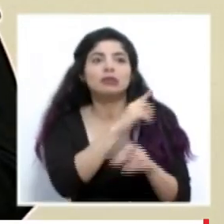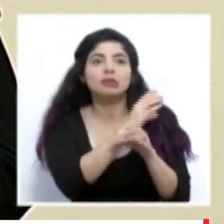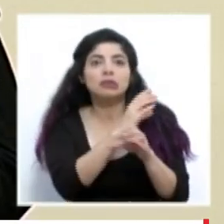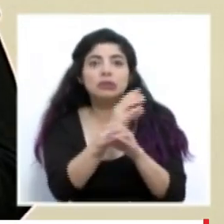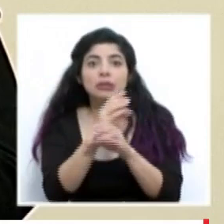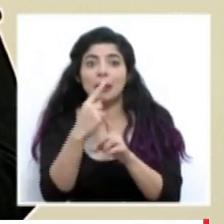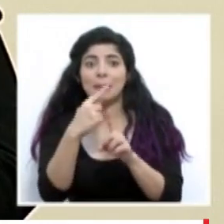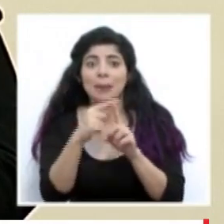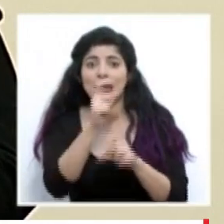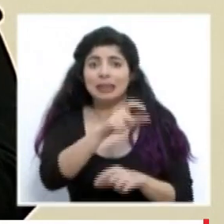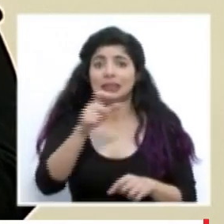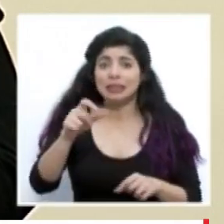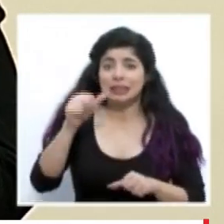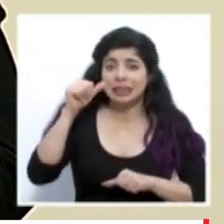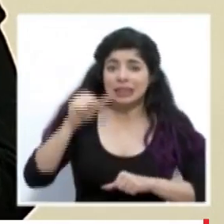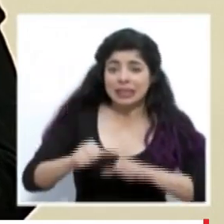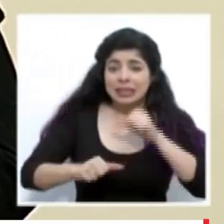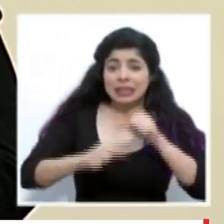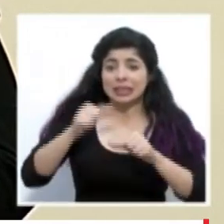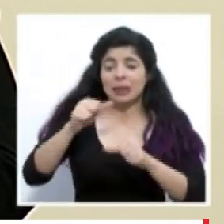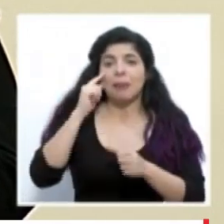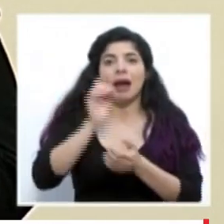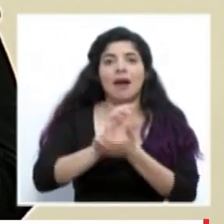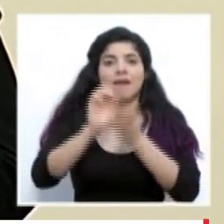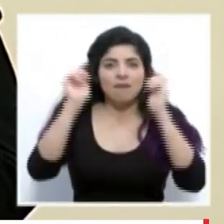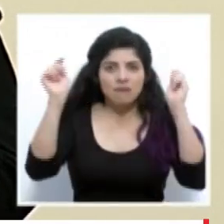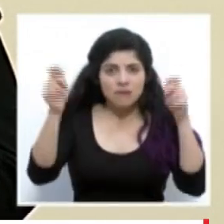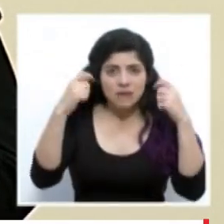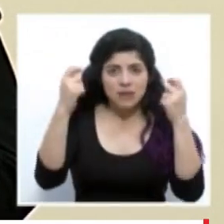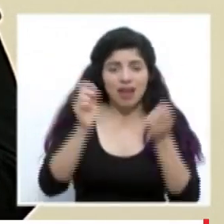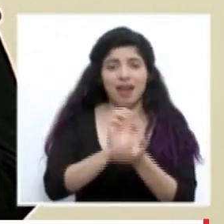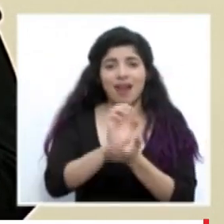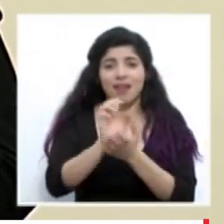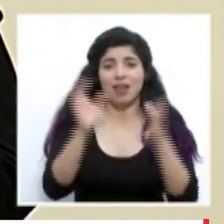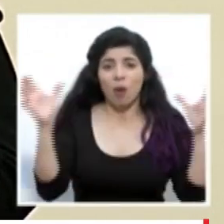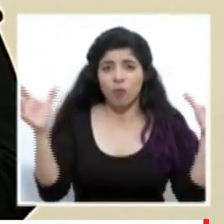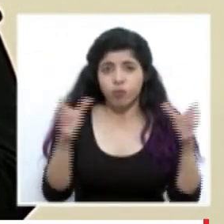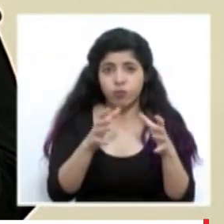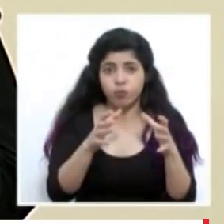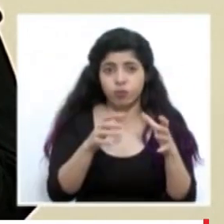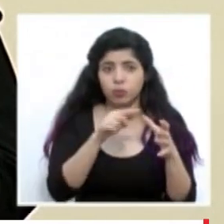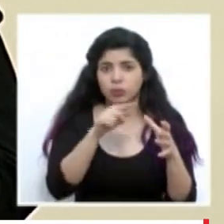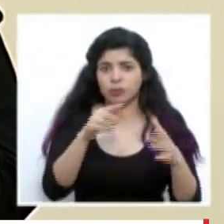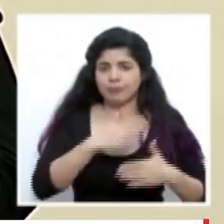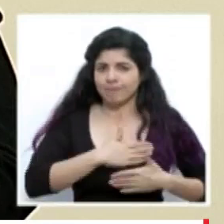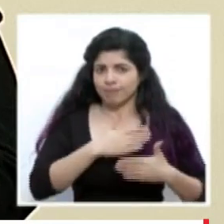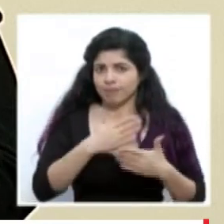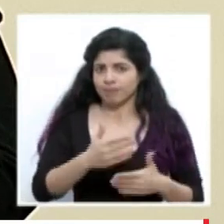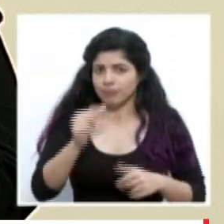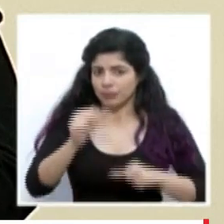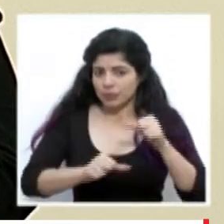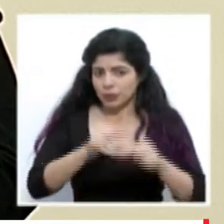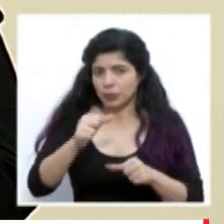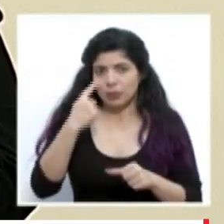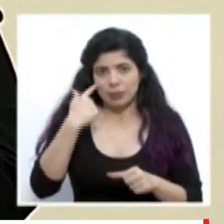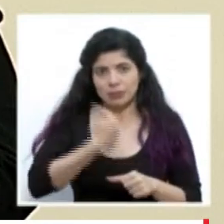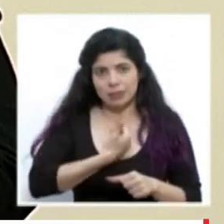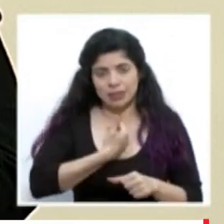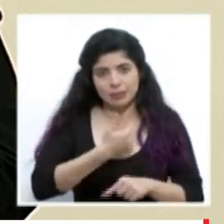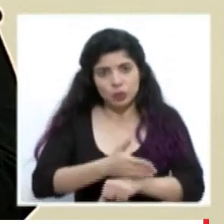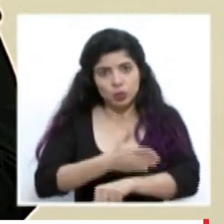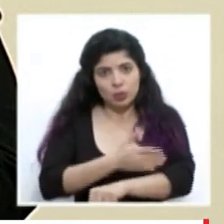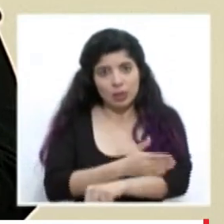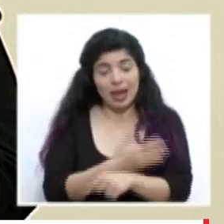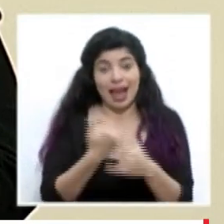están esforzándose al máximo para evitar hacer fiestas, evitar hacer aglomeraciones y que están poniendo todo su empeño en salir adelante.